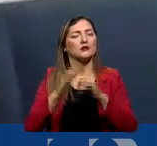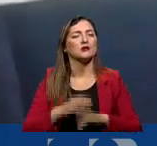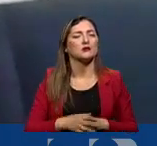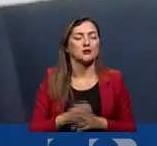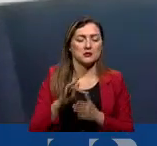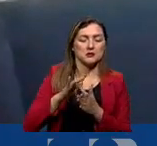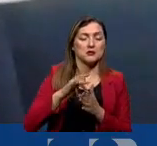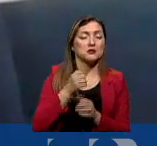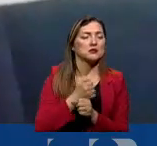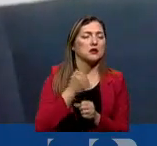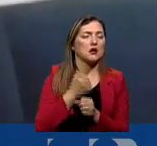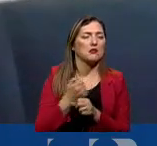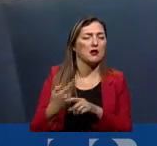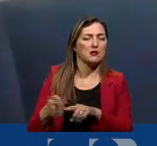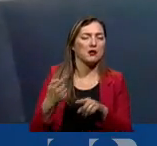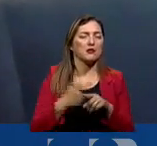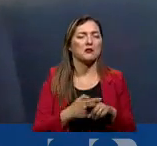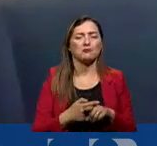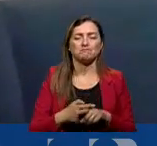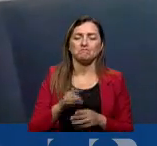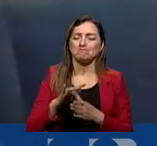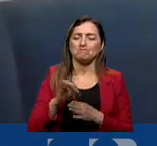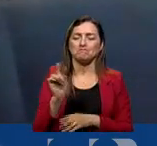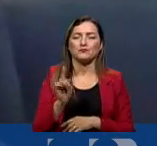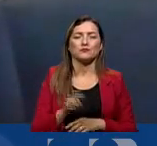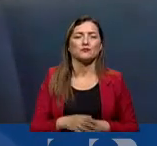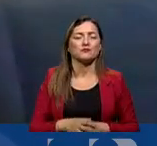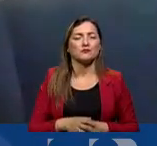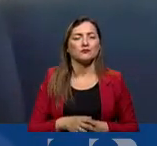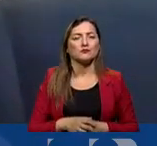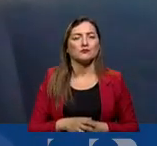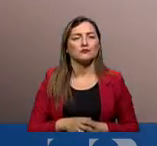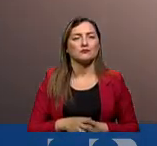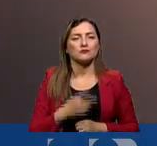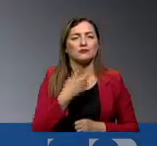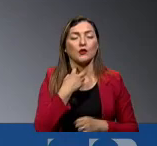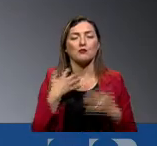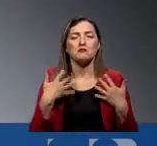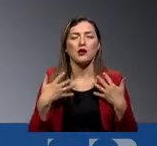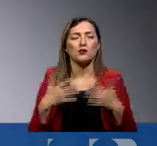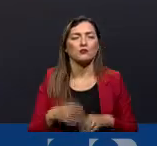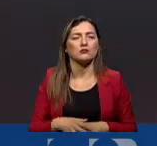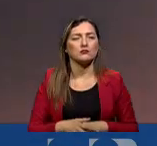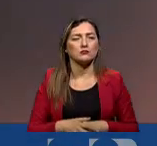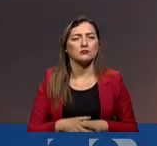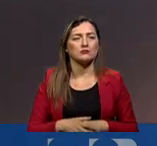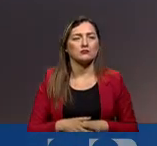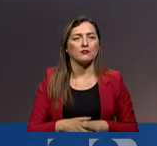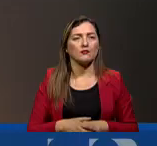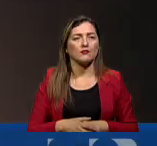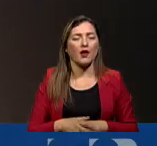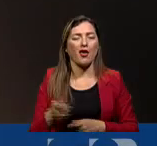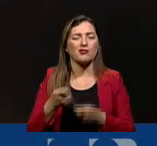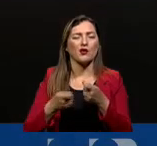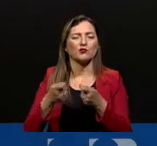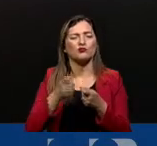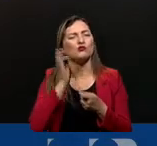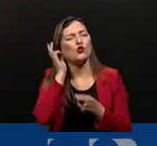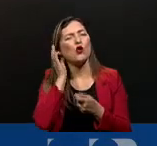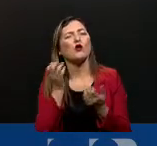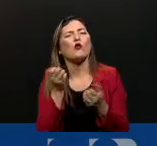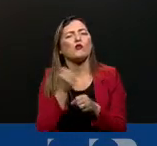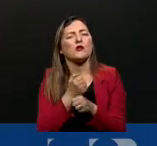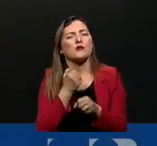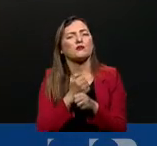no se arriesgan a trabajar en este tipo de de ámbitos por el miedo según este emprendedora ya son 200 mujeres